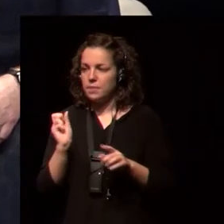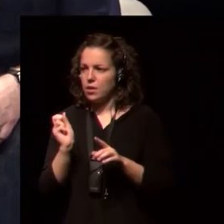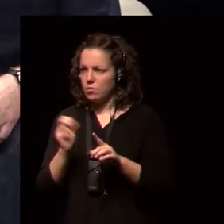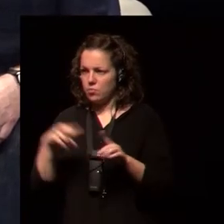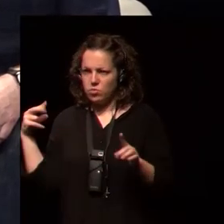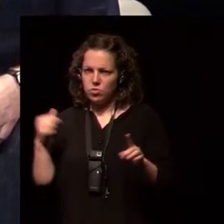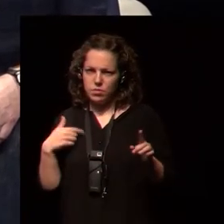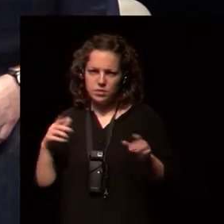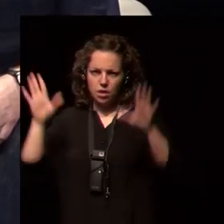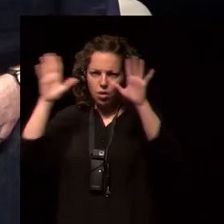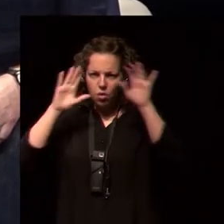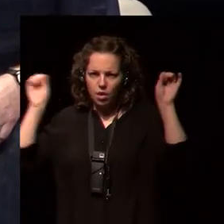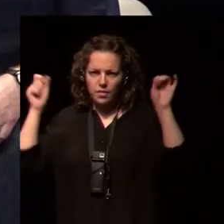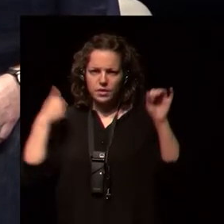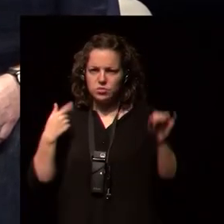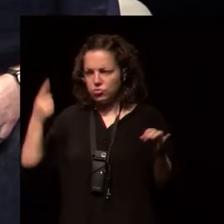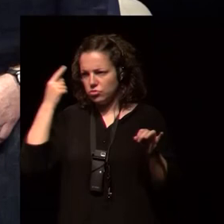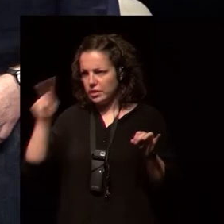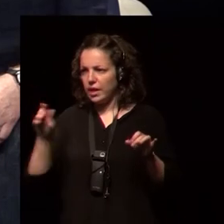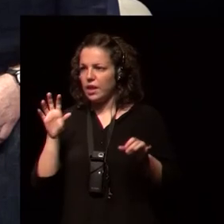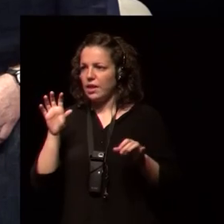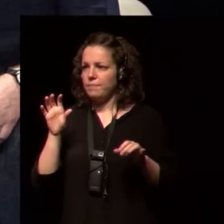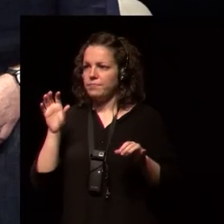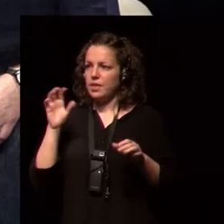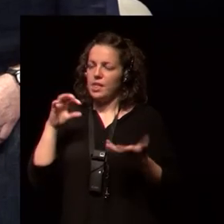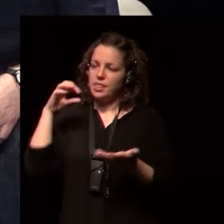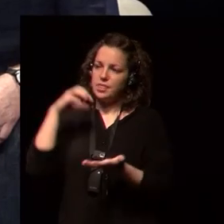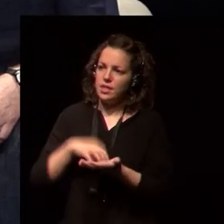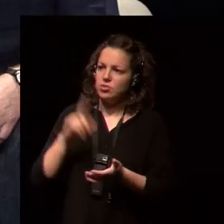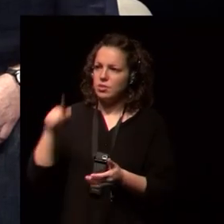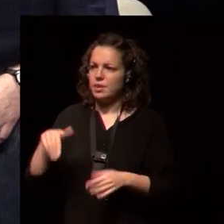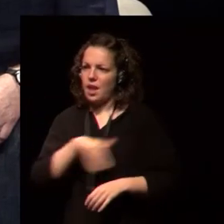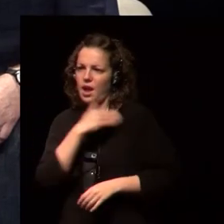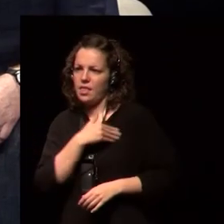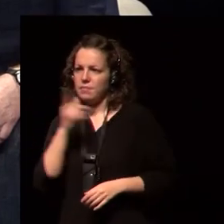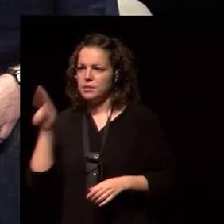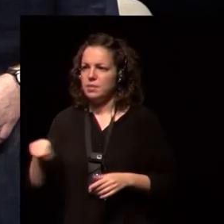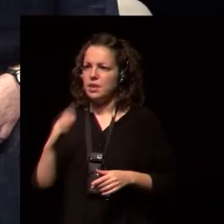Desde el punto de vista holandés, yo sé que muchos centros,